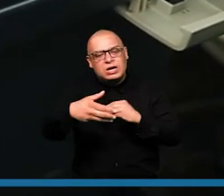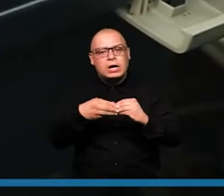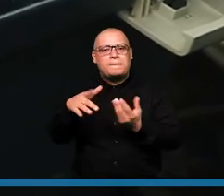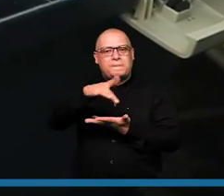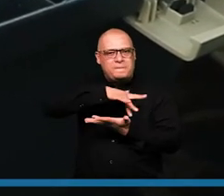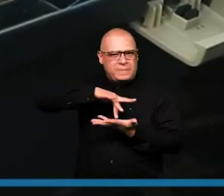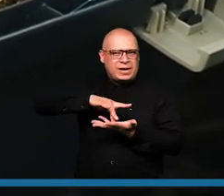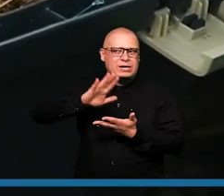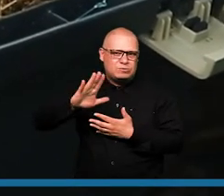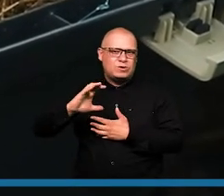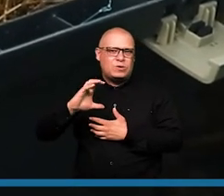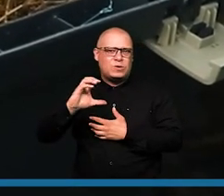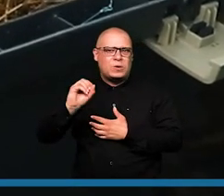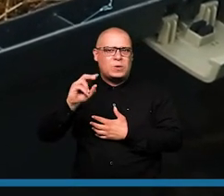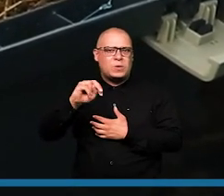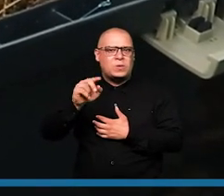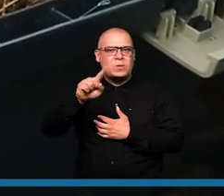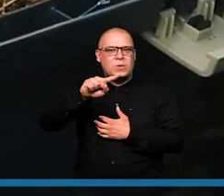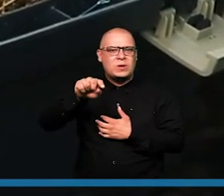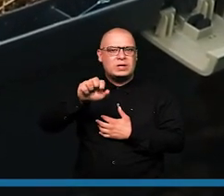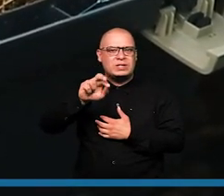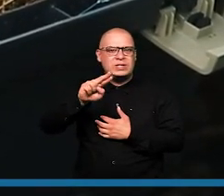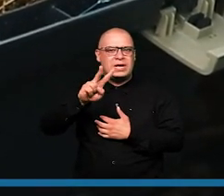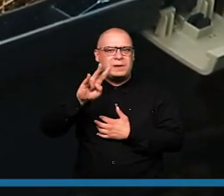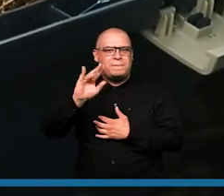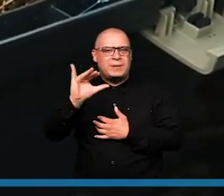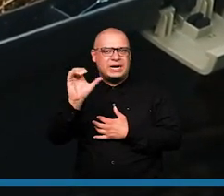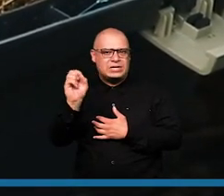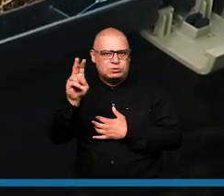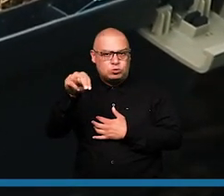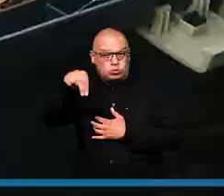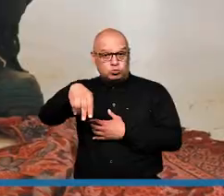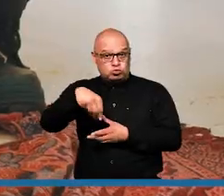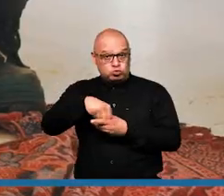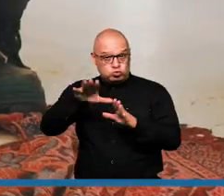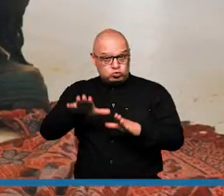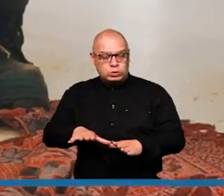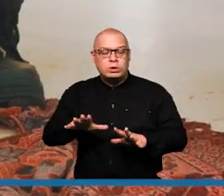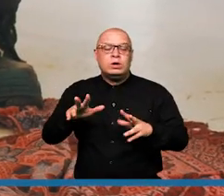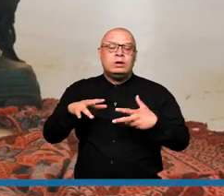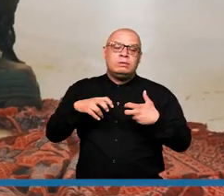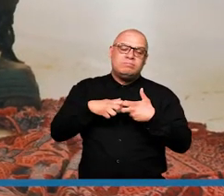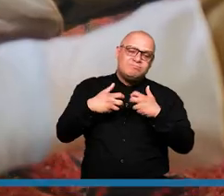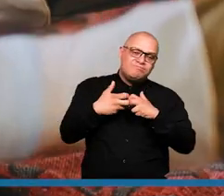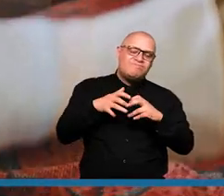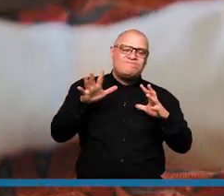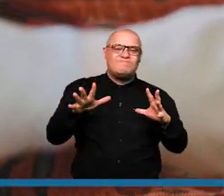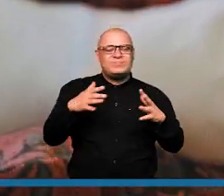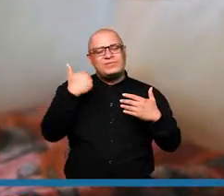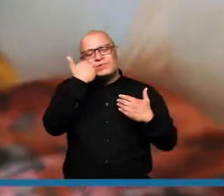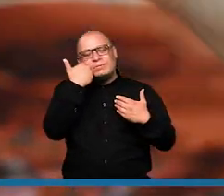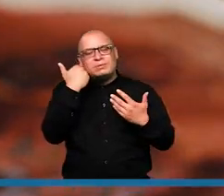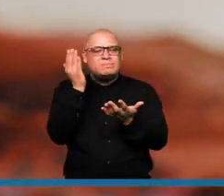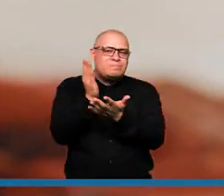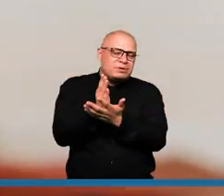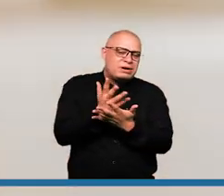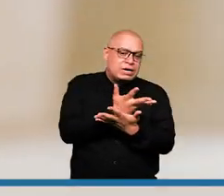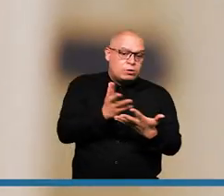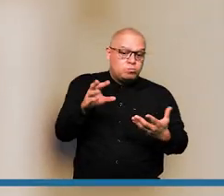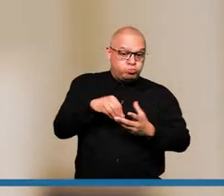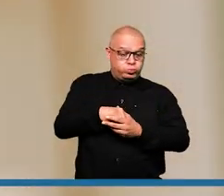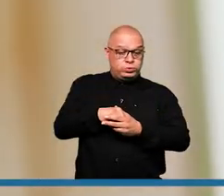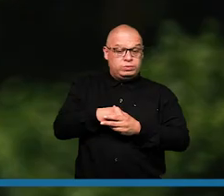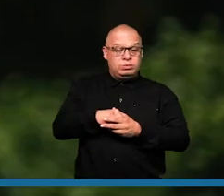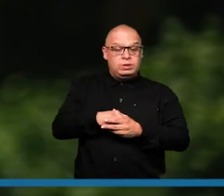el Parque de la Conservación o lugares definitivos, animales altamente improntados o con problemas, pues, de salud complejos. Creo